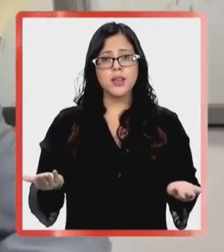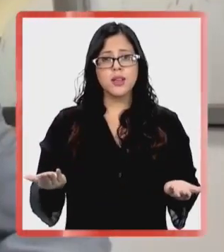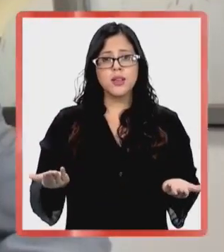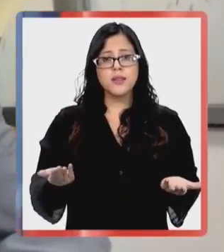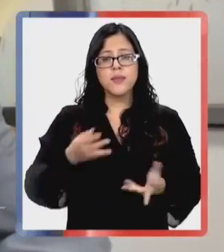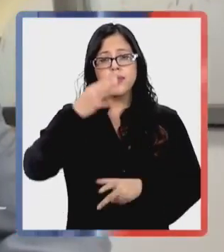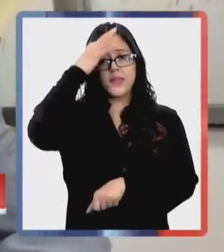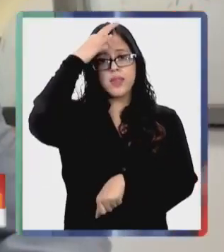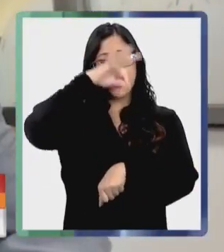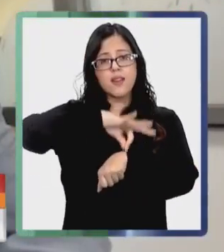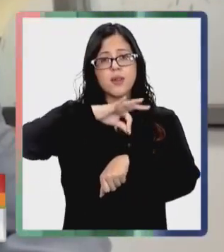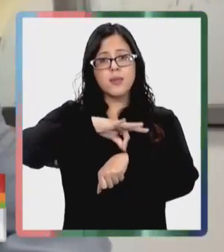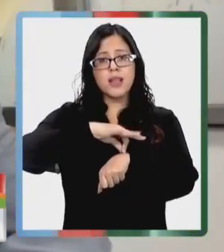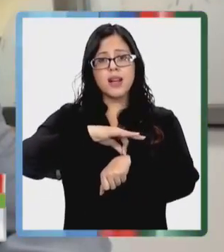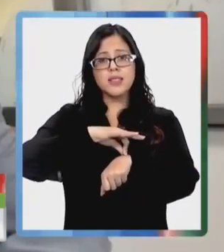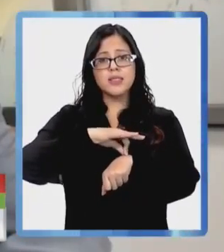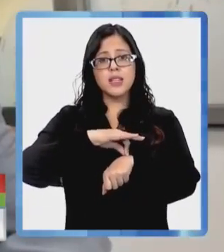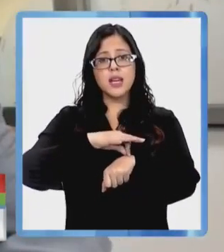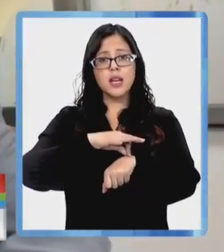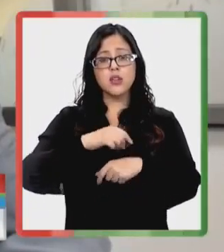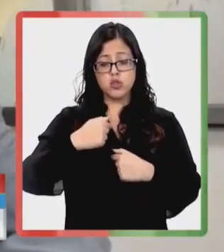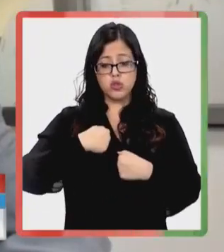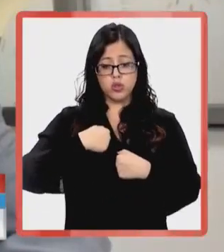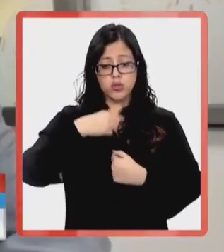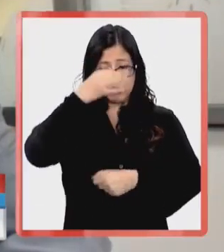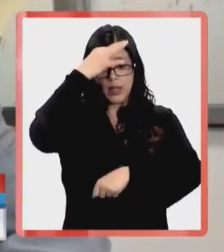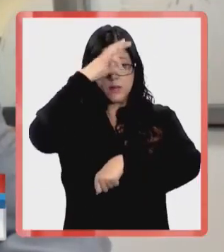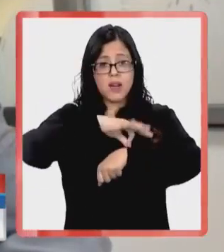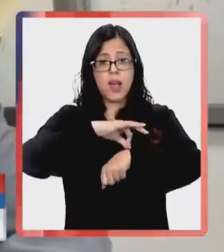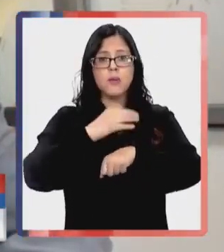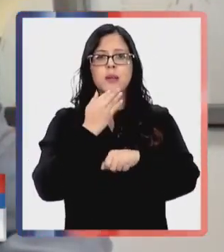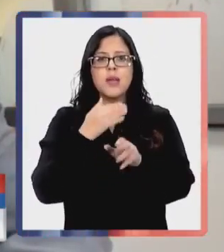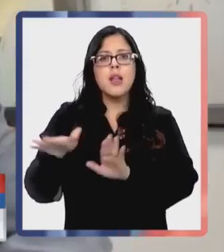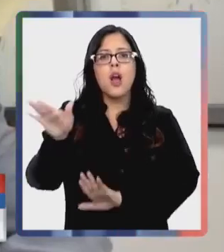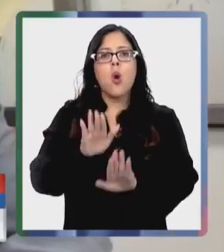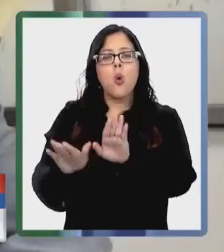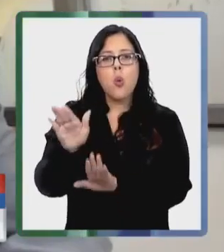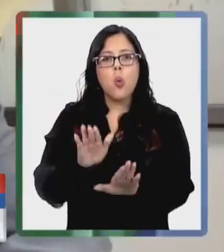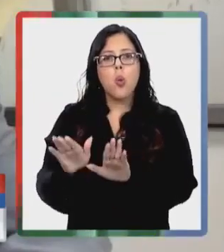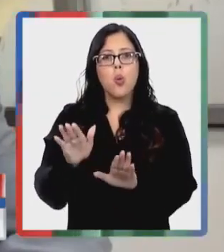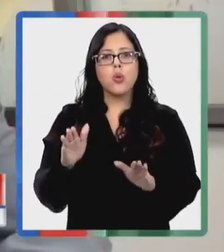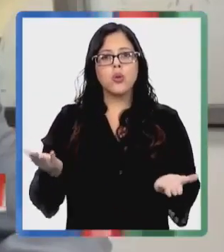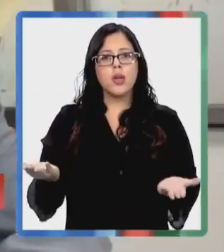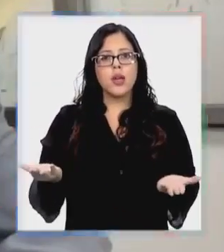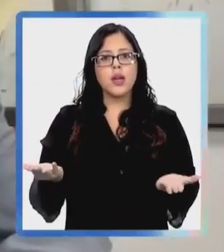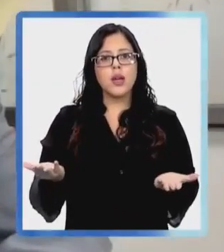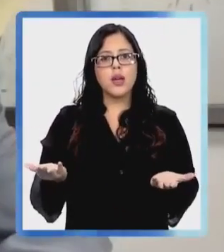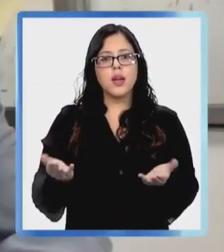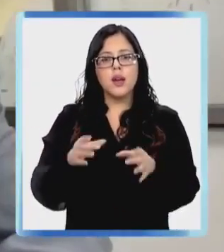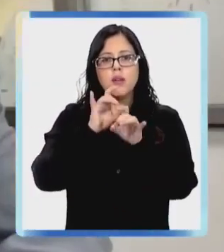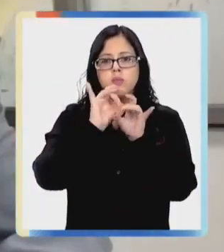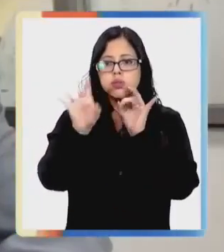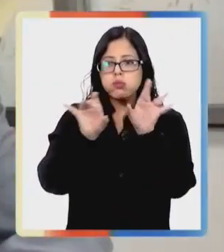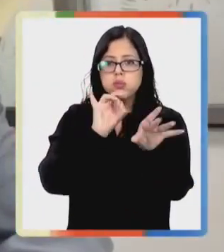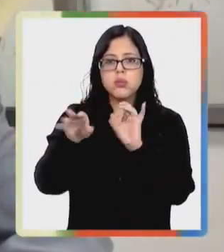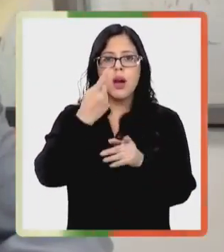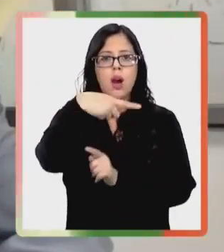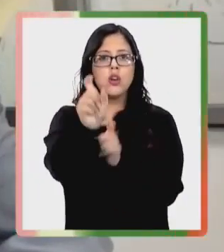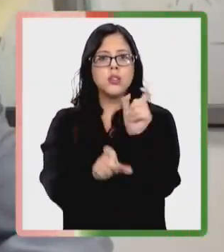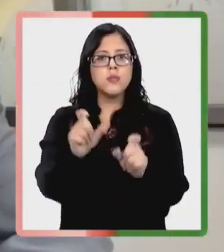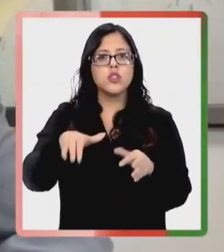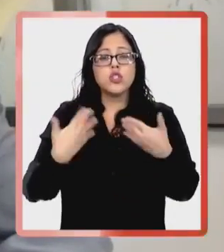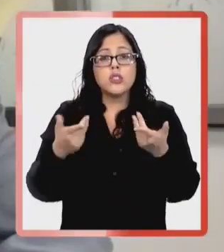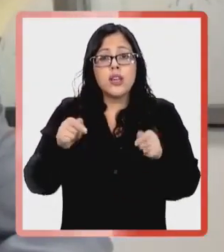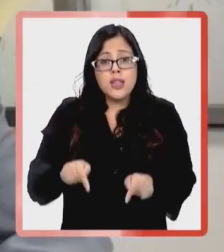de enfermarse, o sea, de infectarse uno, y también protege, si uno está enfermo, de infectar a los